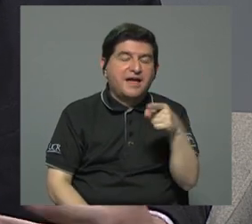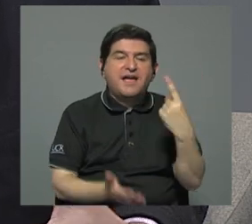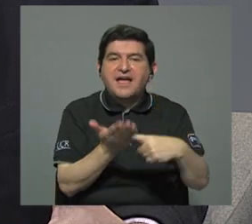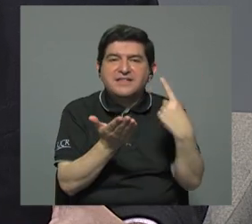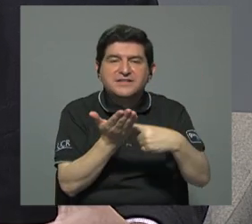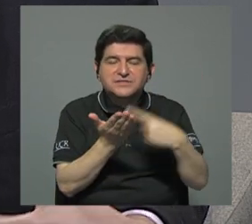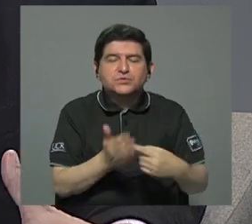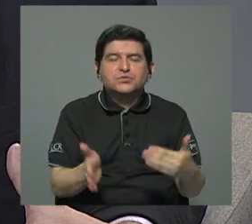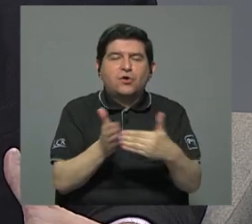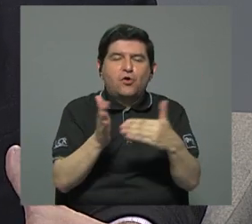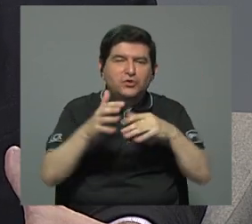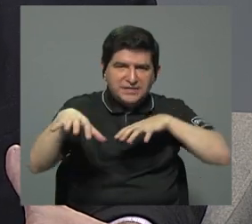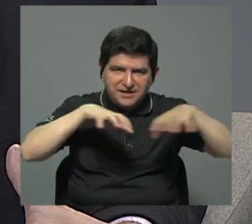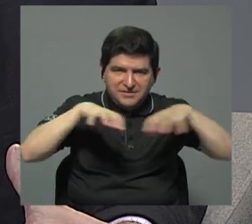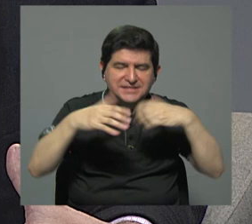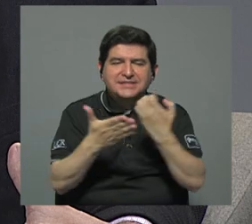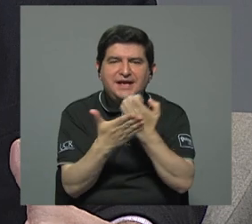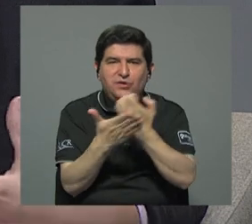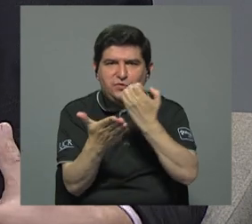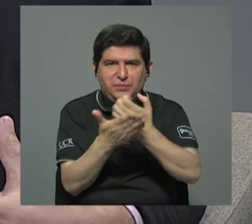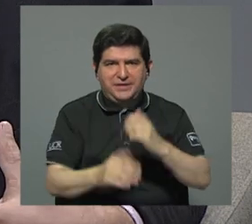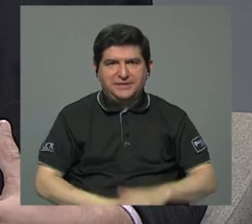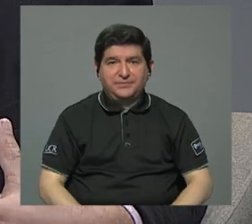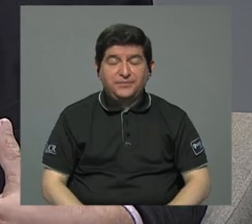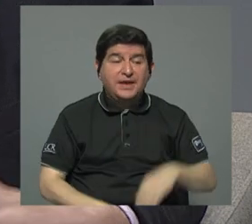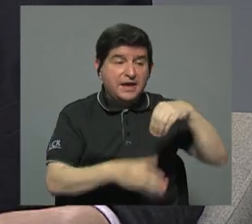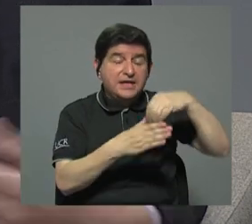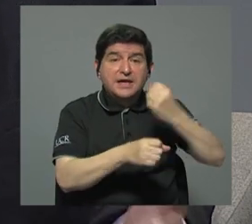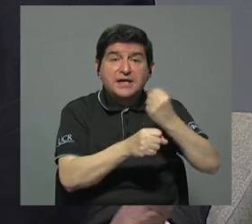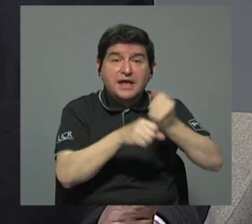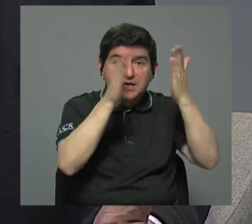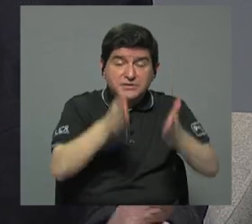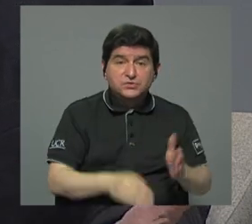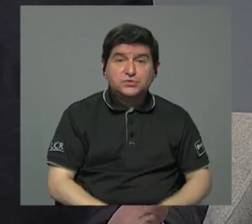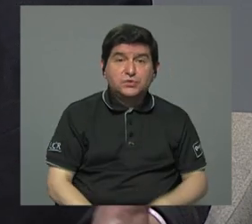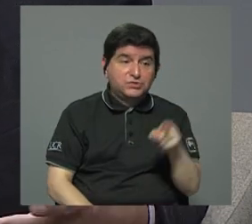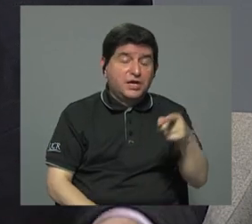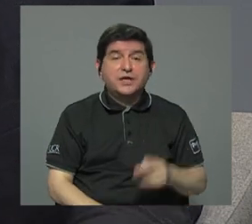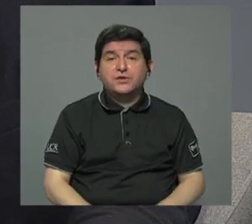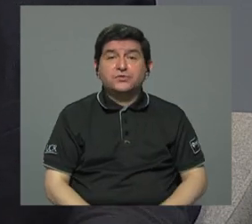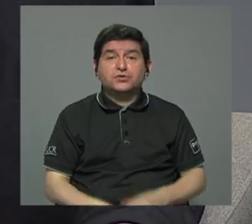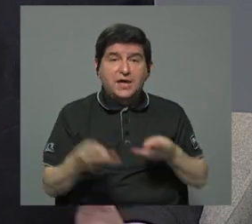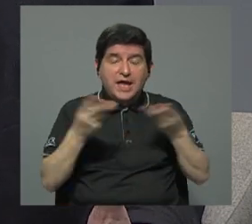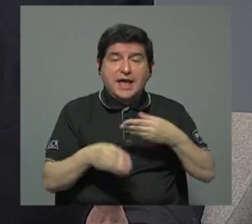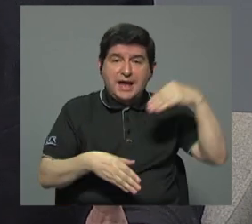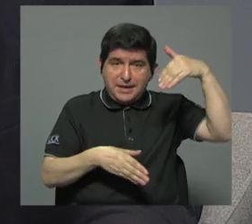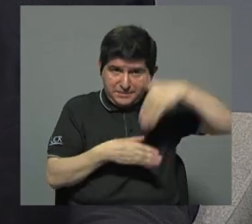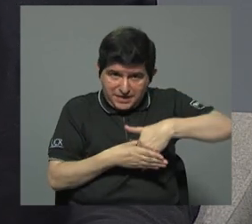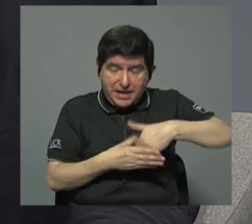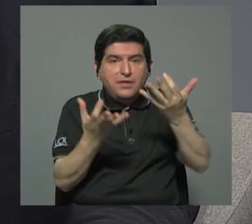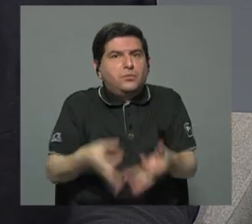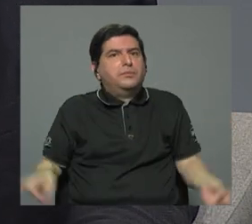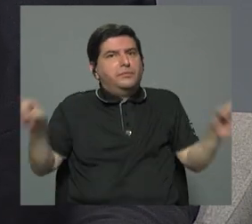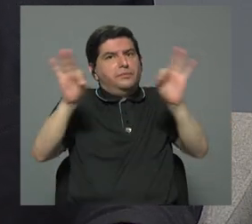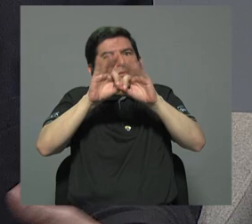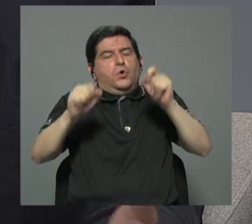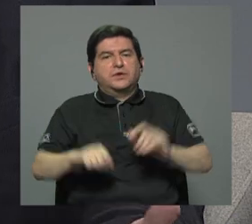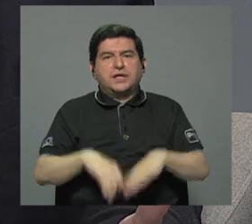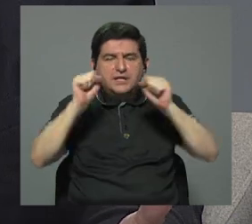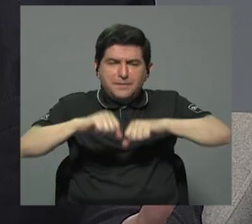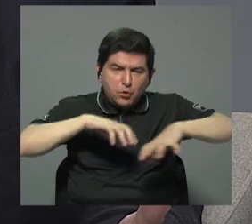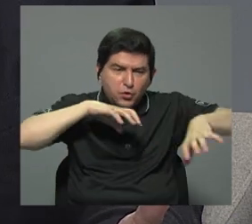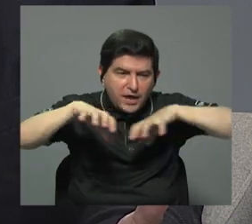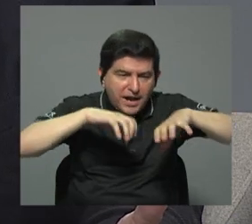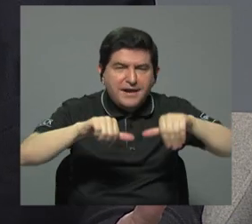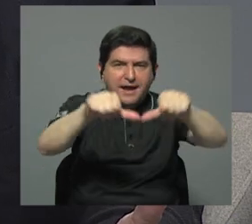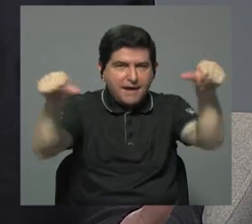de reactivar o dinamizar la economía, es decir, los ingresos de los trabajadores que consumen en el mercado interno son fundamentales para dinamizar